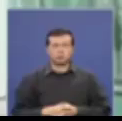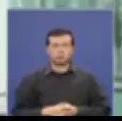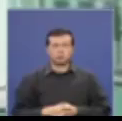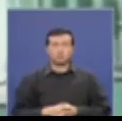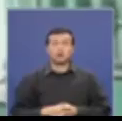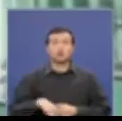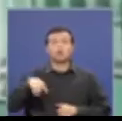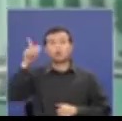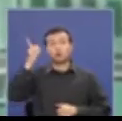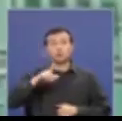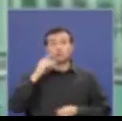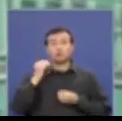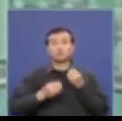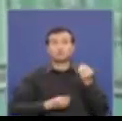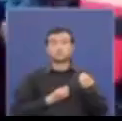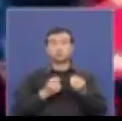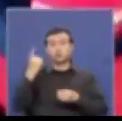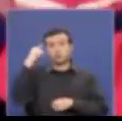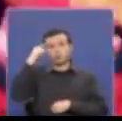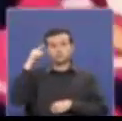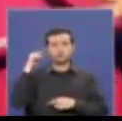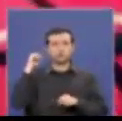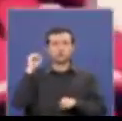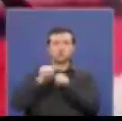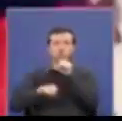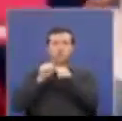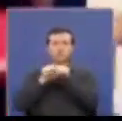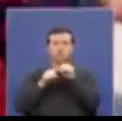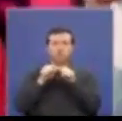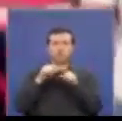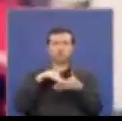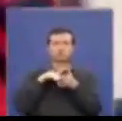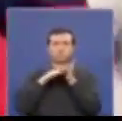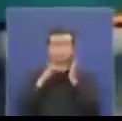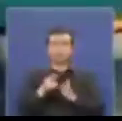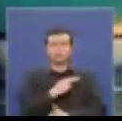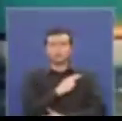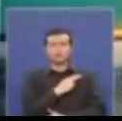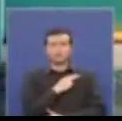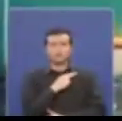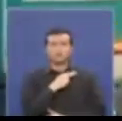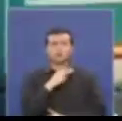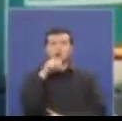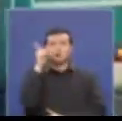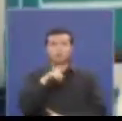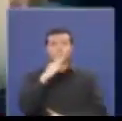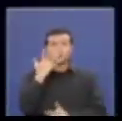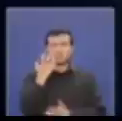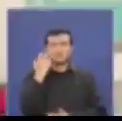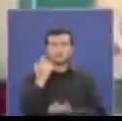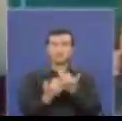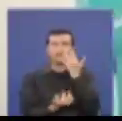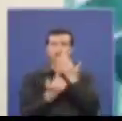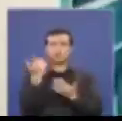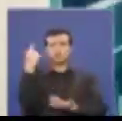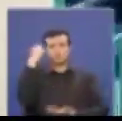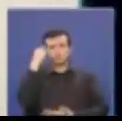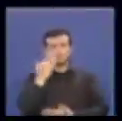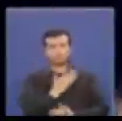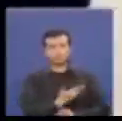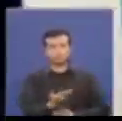Y en Loja, destruyeron la gobernación. Parte del estudiantado de la Universidad Nacional de Loja intentó quemar la